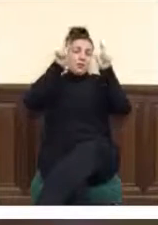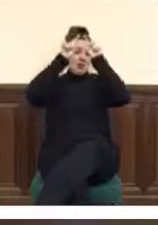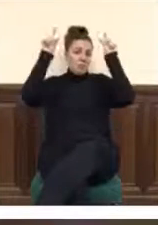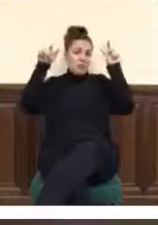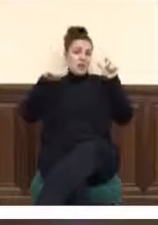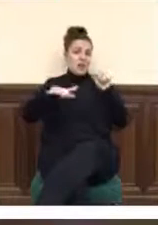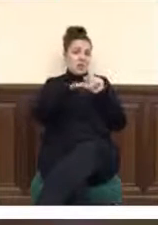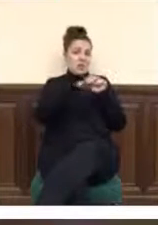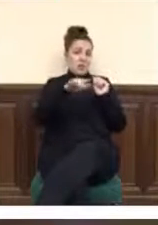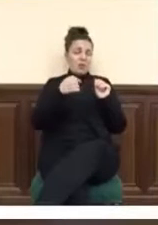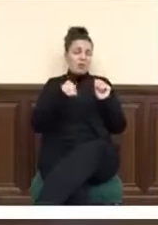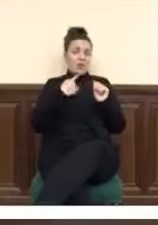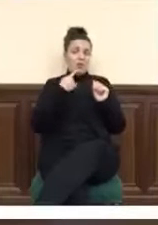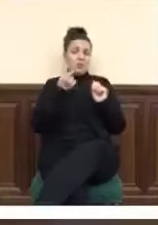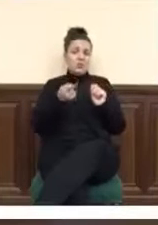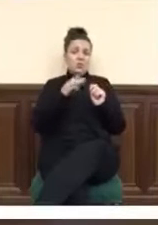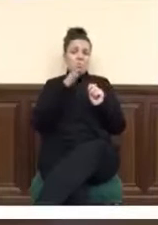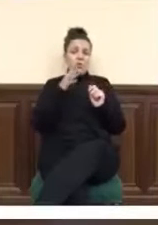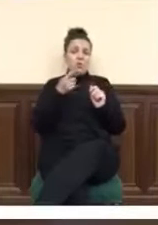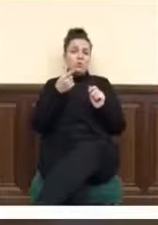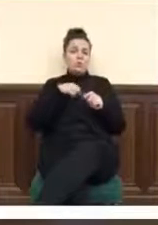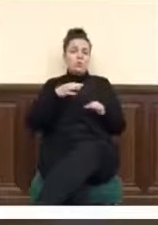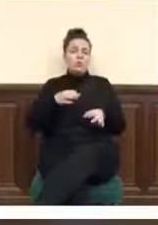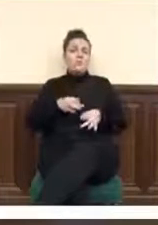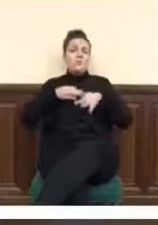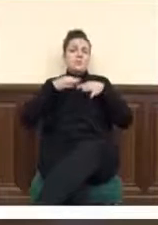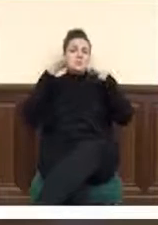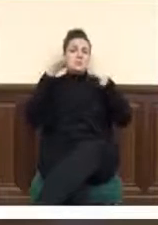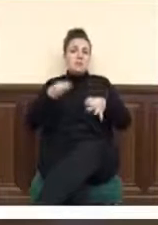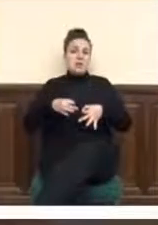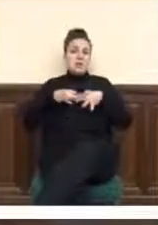que como ya he dicho, siempre somos los paganos de la factura. Nada más.